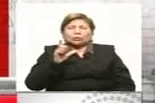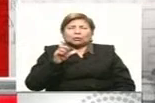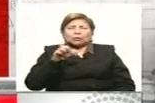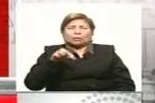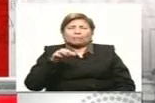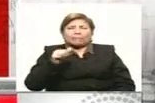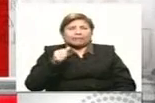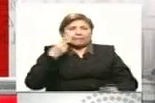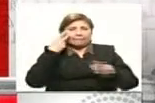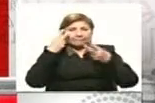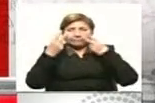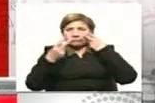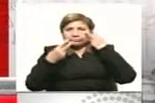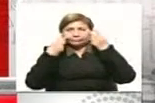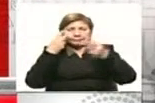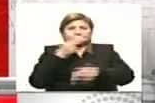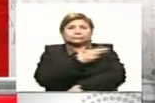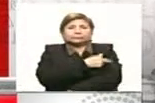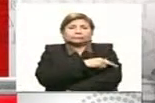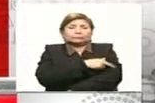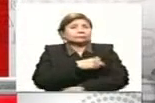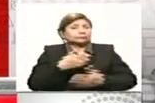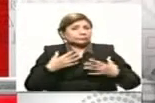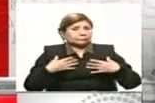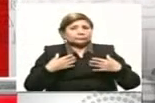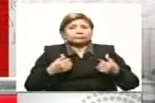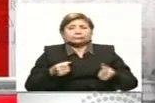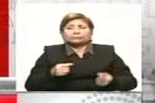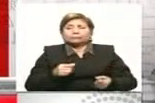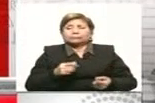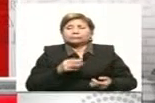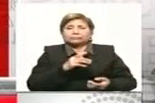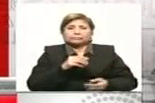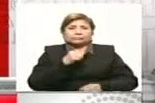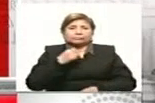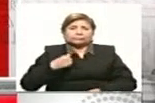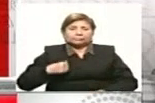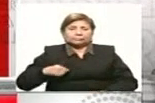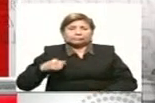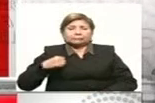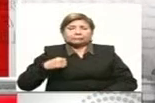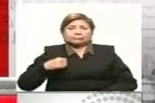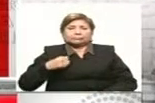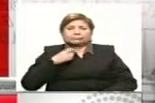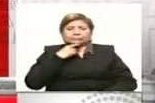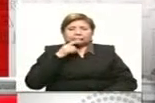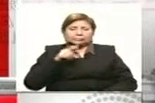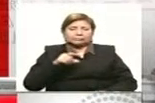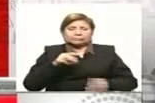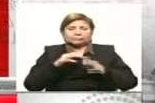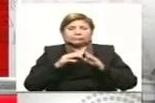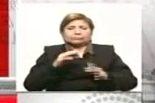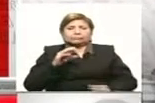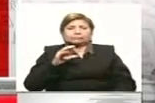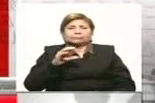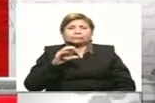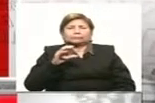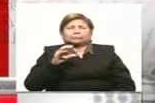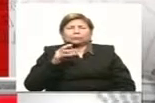He visitado al centro de salud de la está en el distrito de